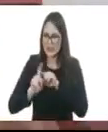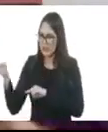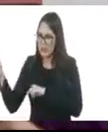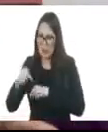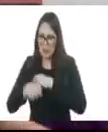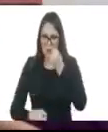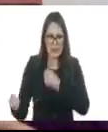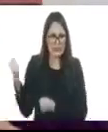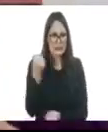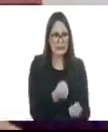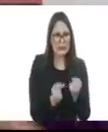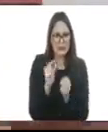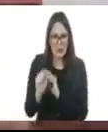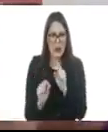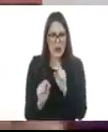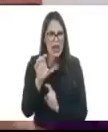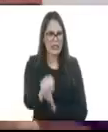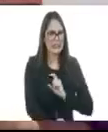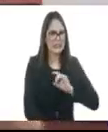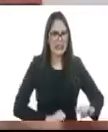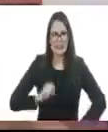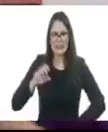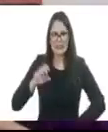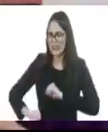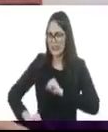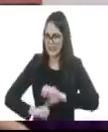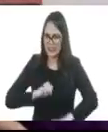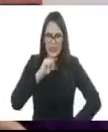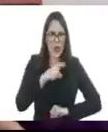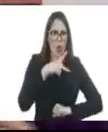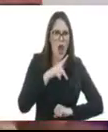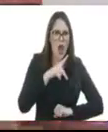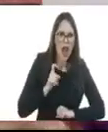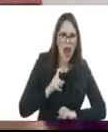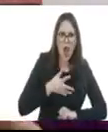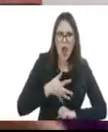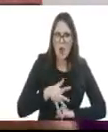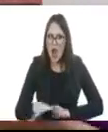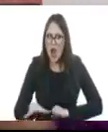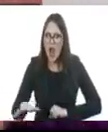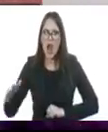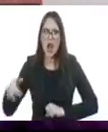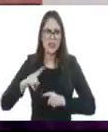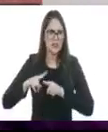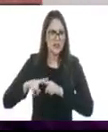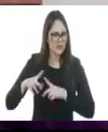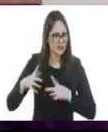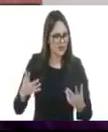apropiándose de las tierras, del agua de los manantiales para,